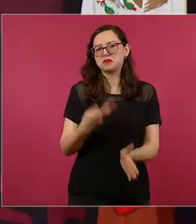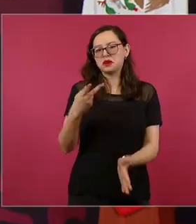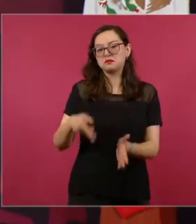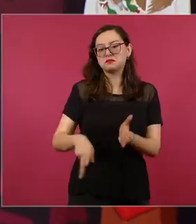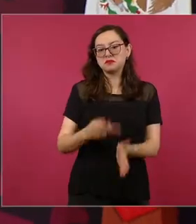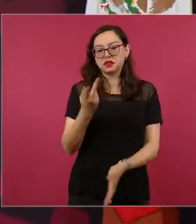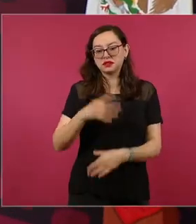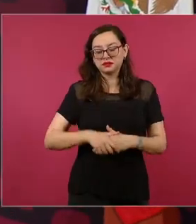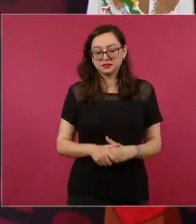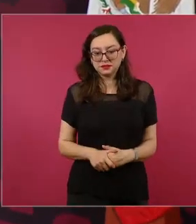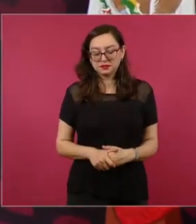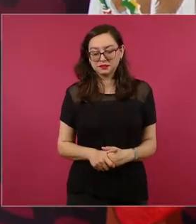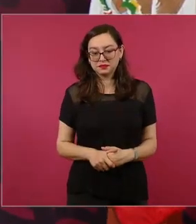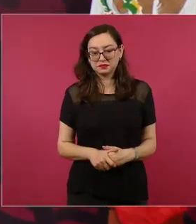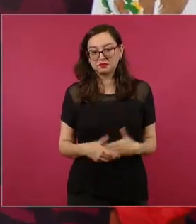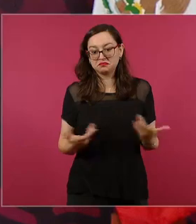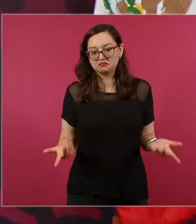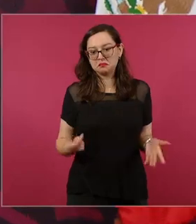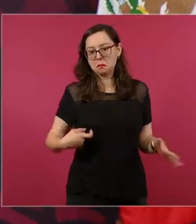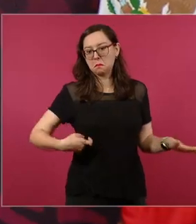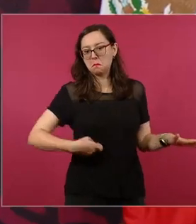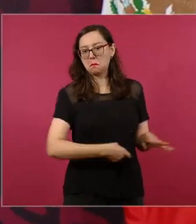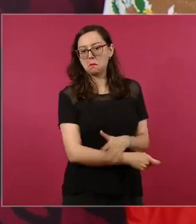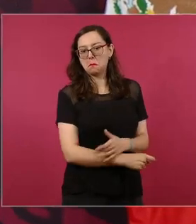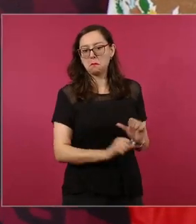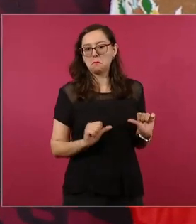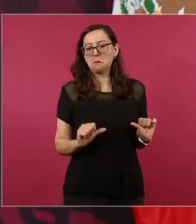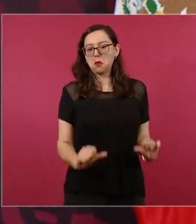Si hay dinero de por medio,